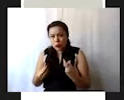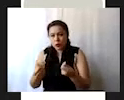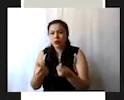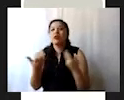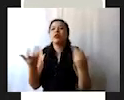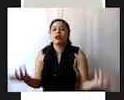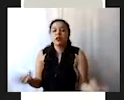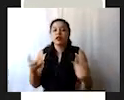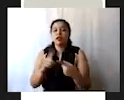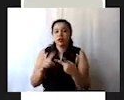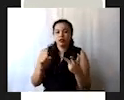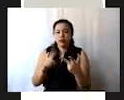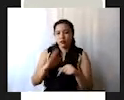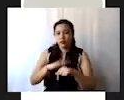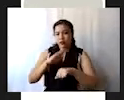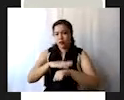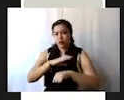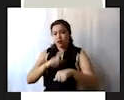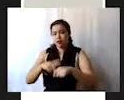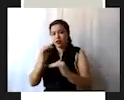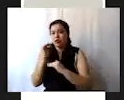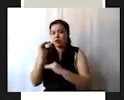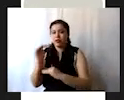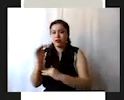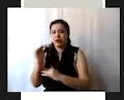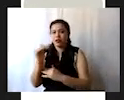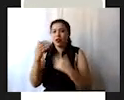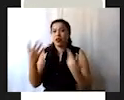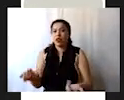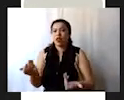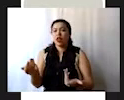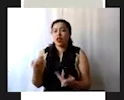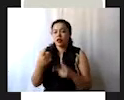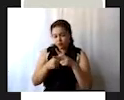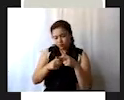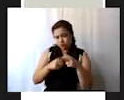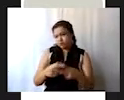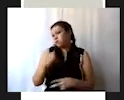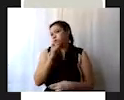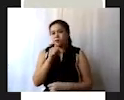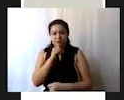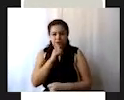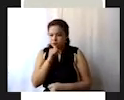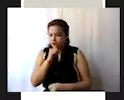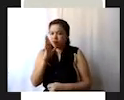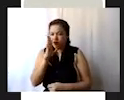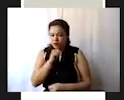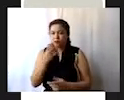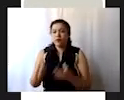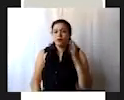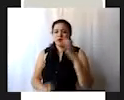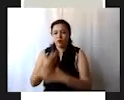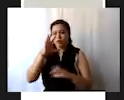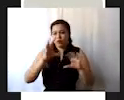en particular de estos límites planetarios que todavía no se pueden calcular. En el caso de nuevas entidades que tiene que ver